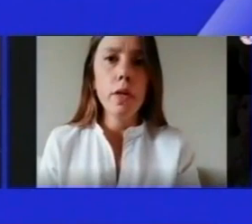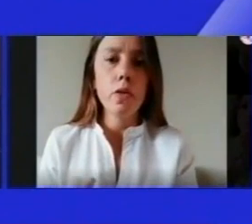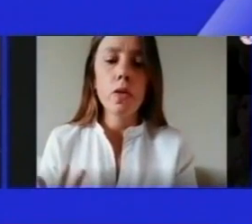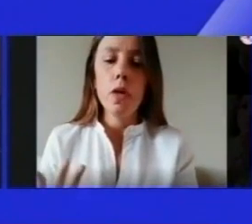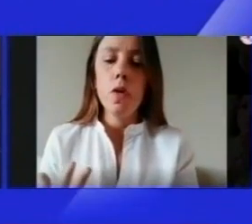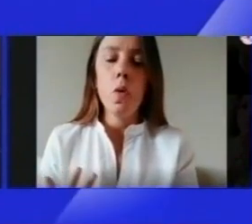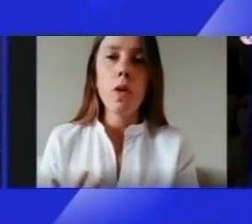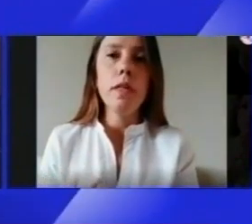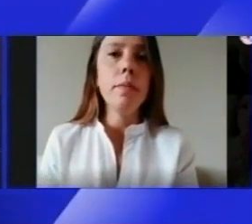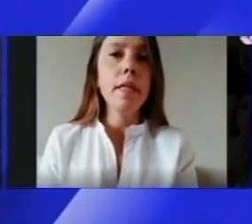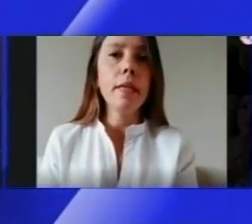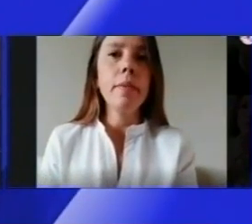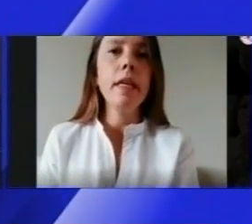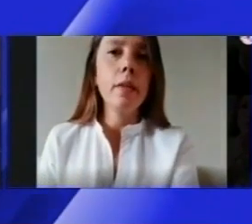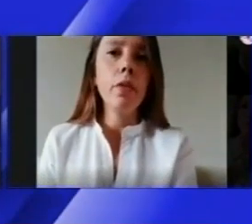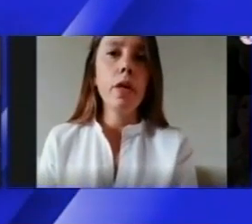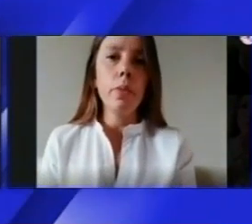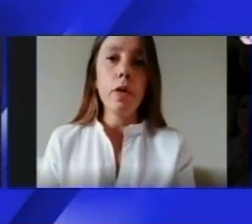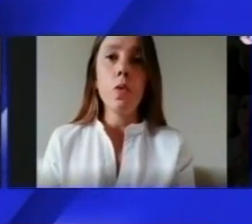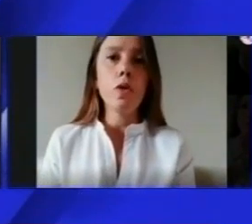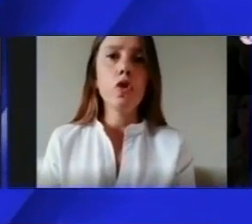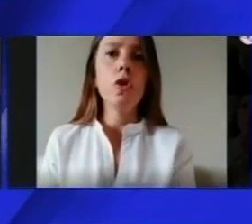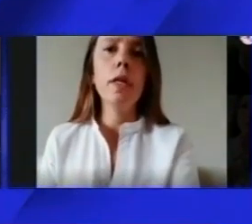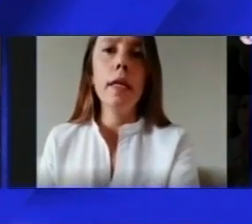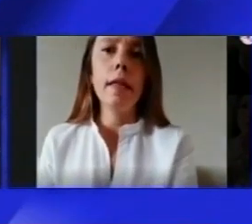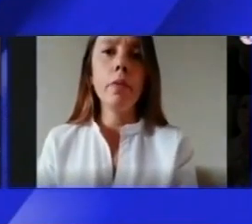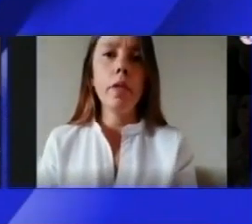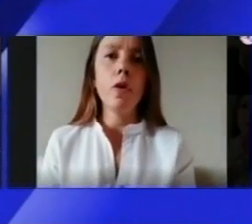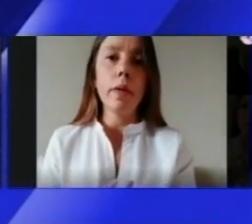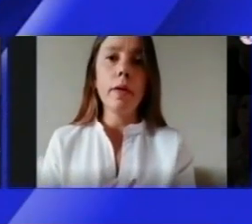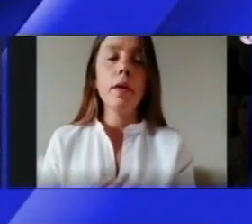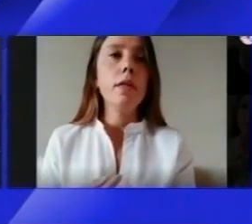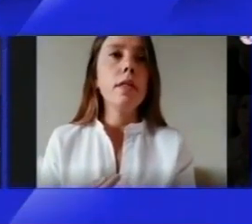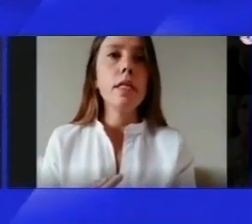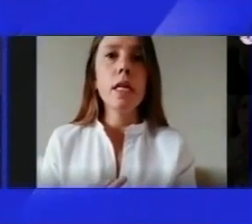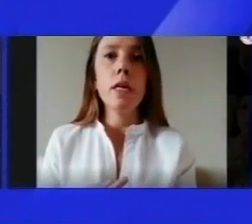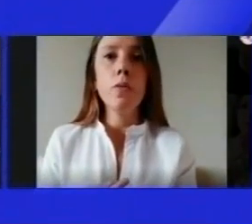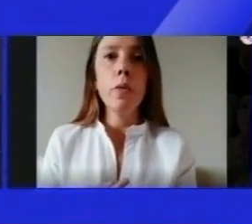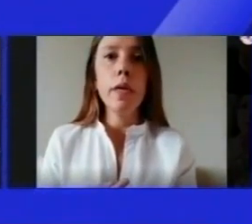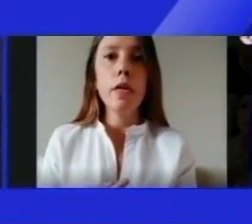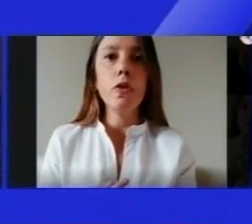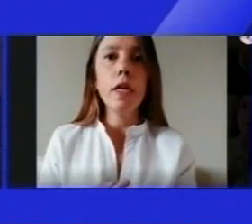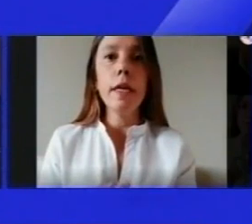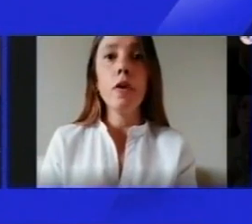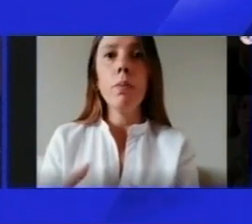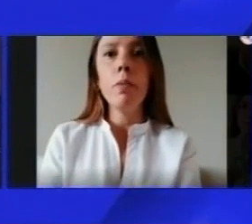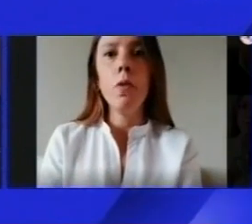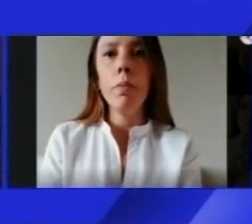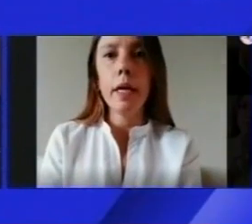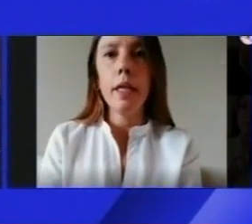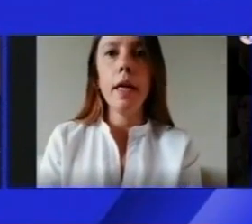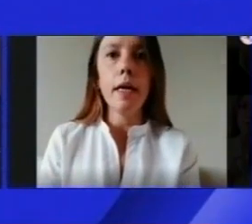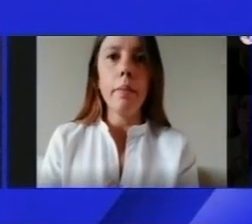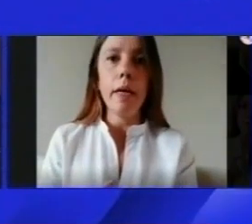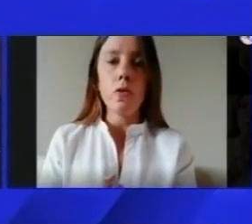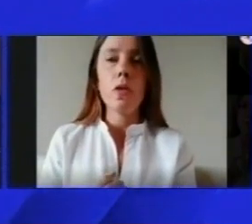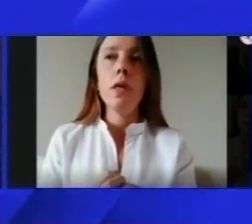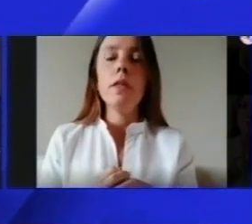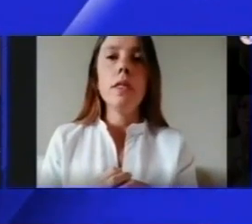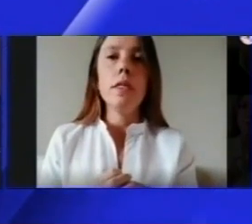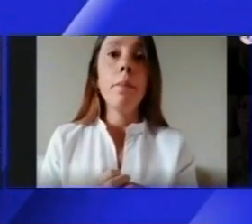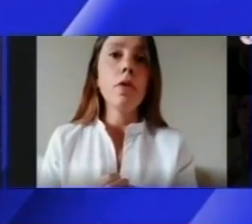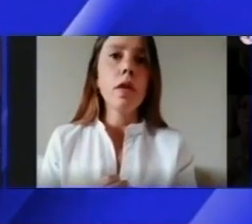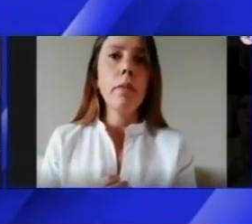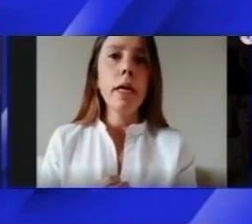están aburridos, o cuando inmediatamente les damos de comer, o cuando lloran, les damos de comer. Si se sacan una buena nota, le compramos un paquete de